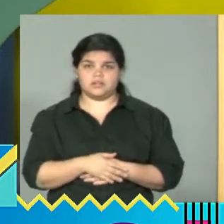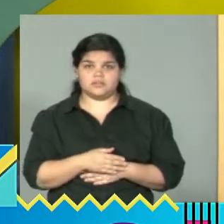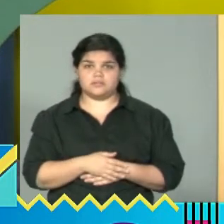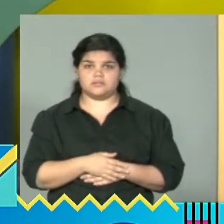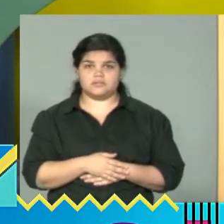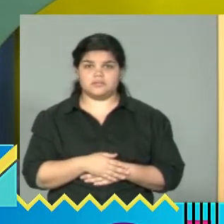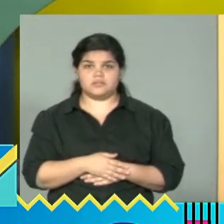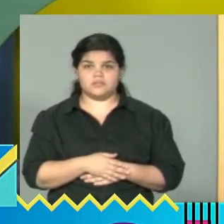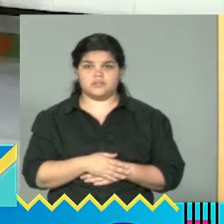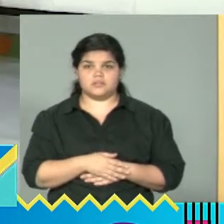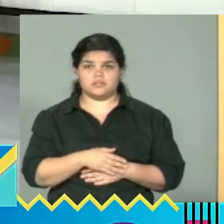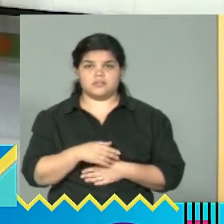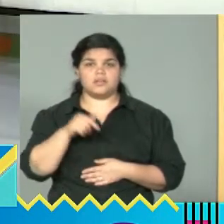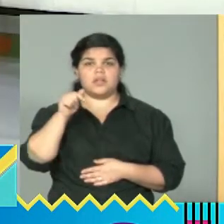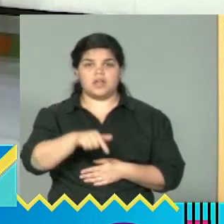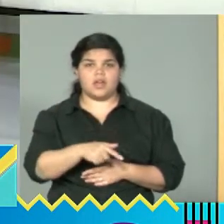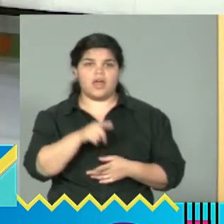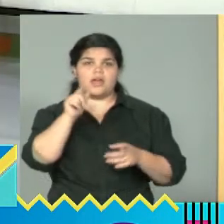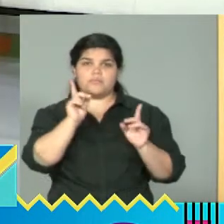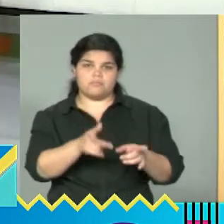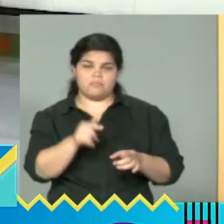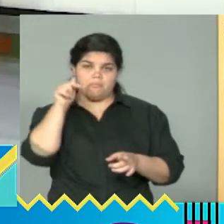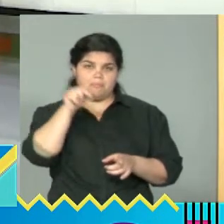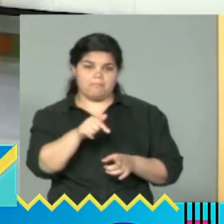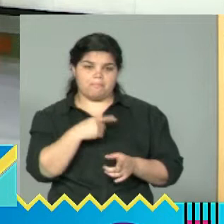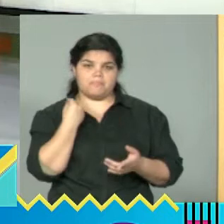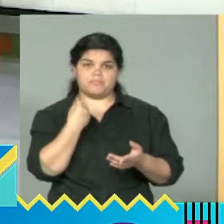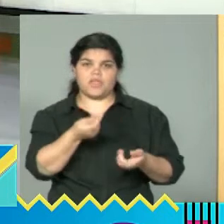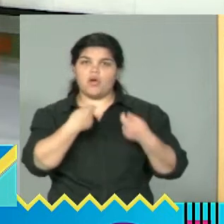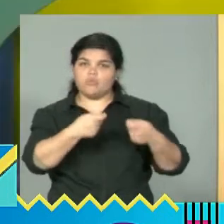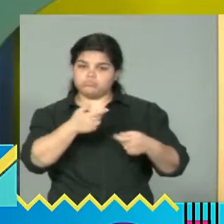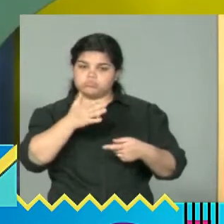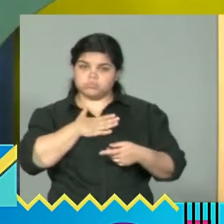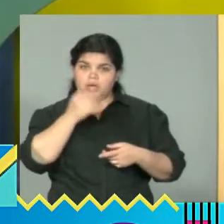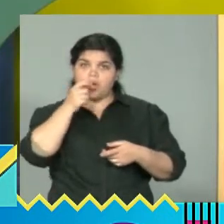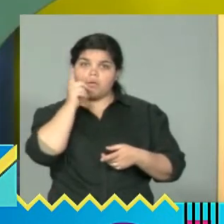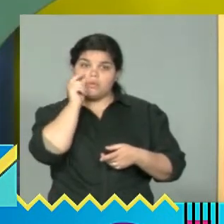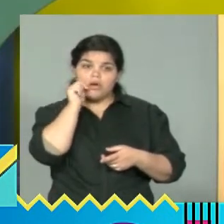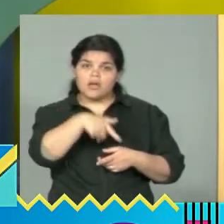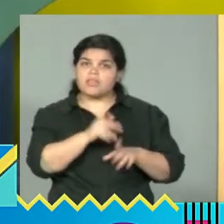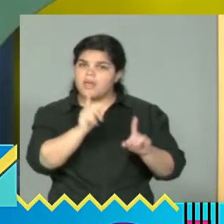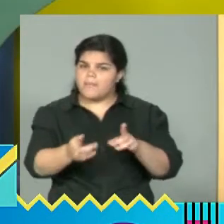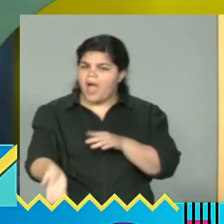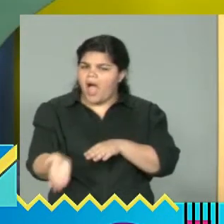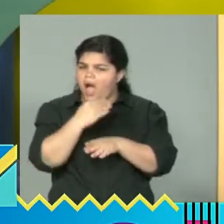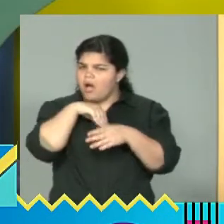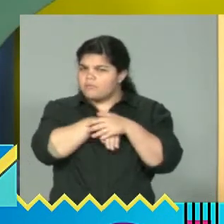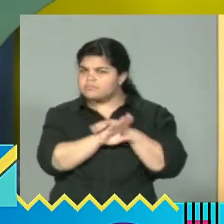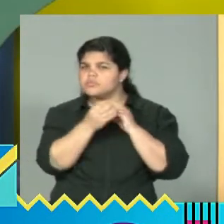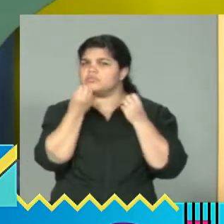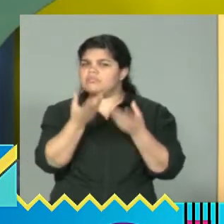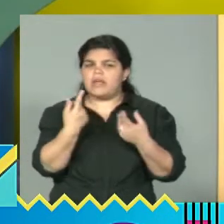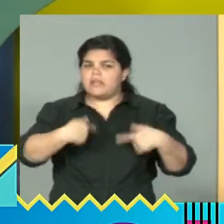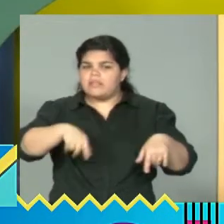lo más patológico acá, más allá del costo político, es, digamos, hay que ver qué intereses hay detrás de esto, porque esos 10.000 millones,